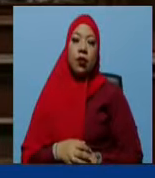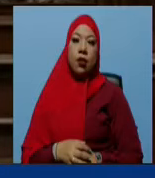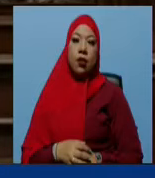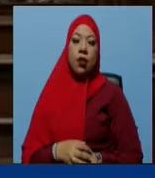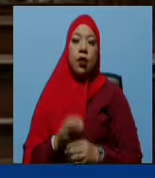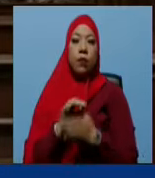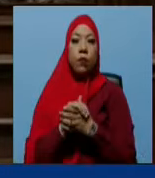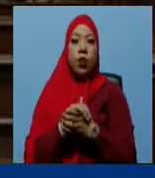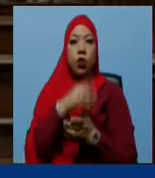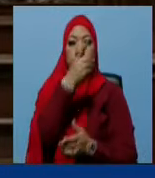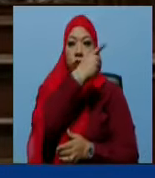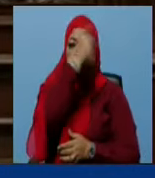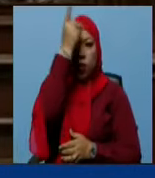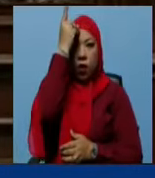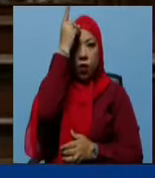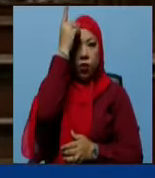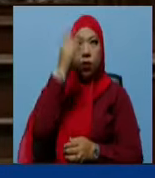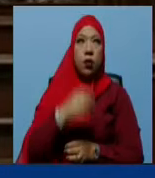Diosdado,